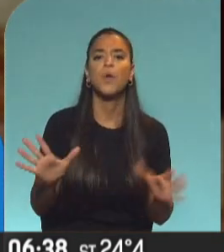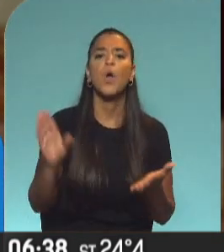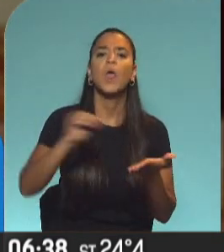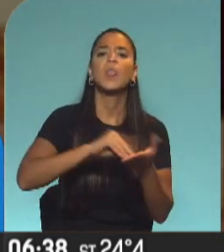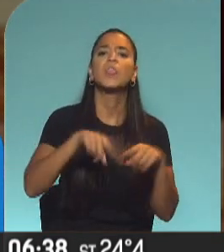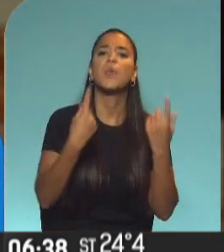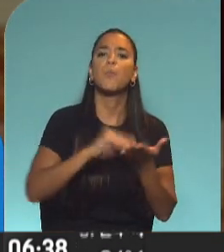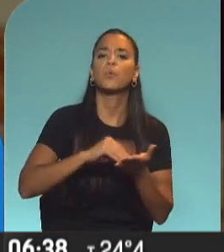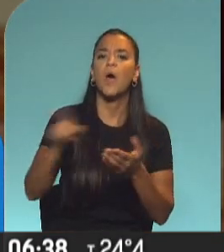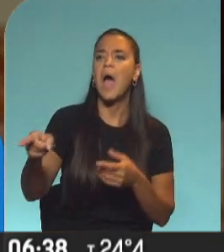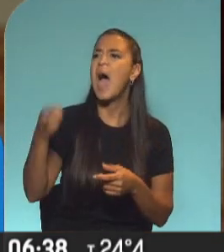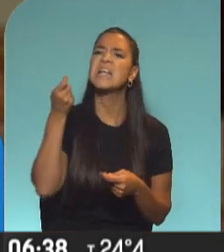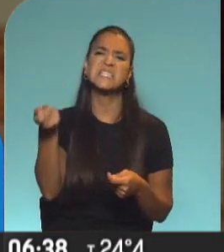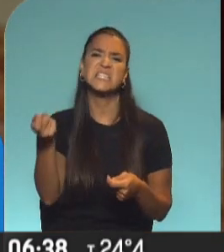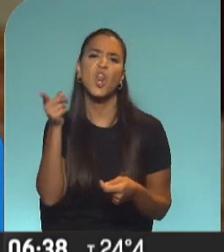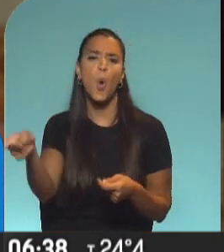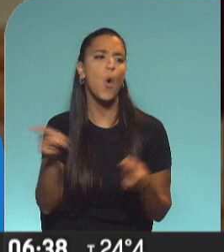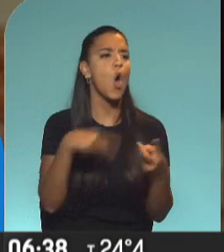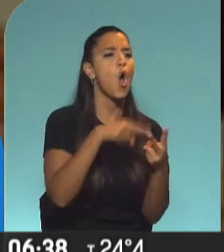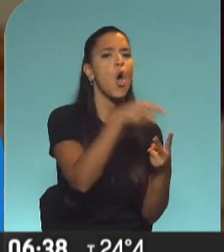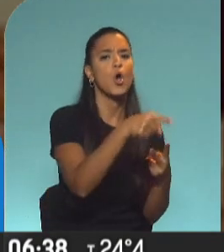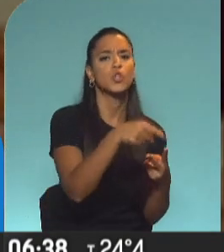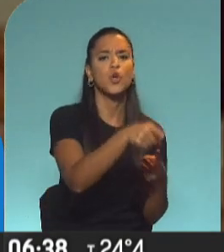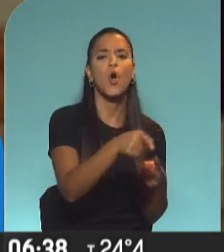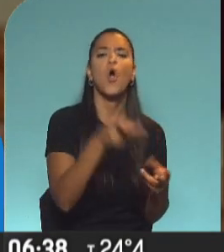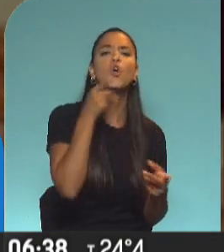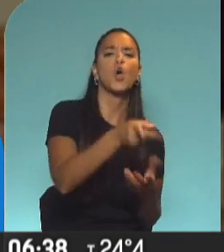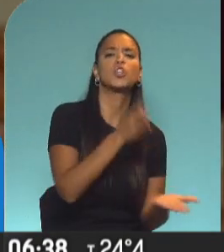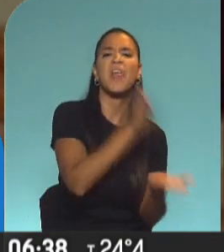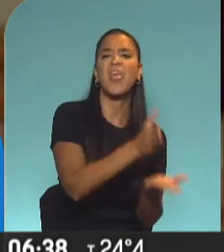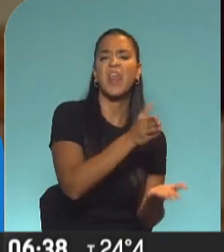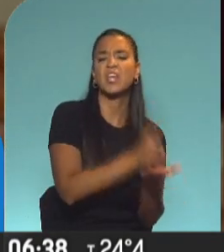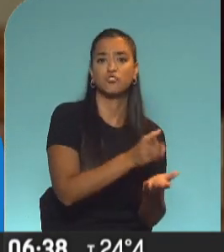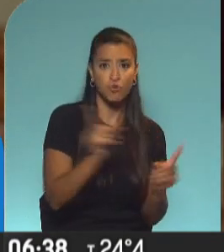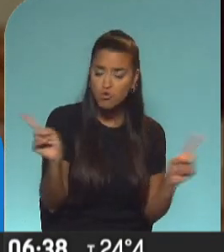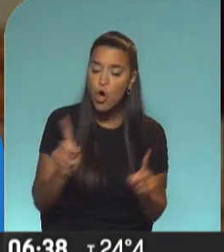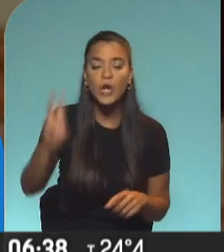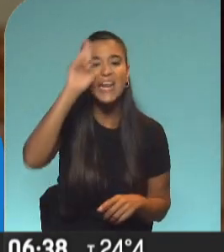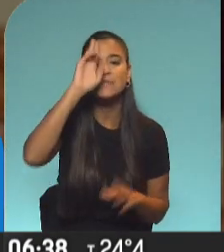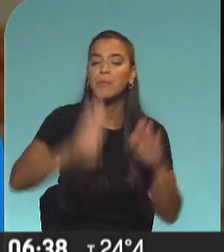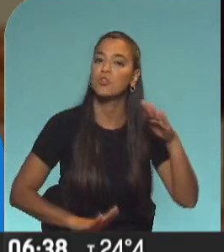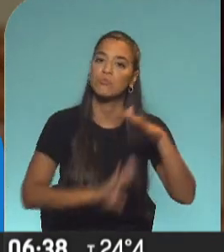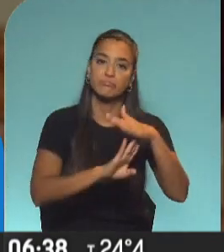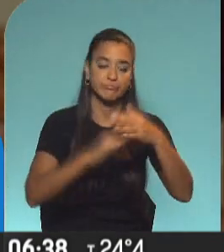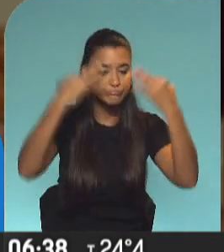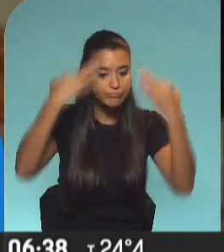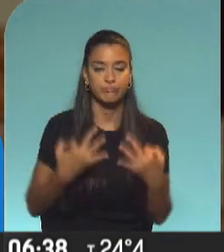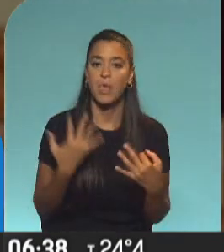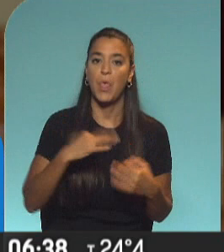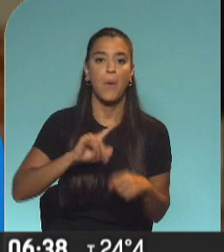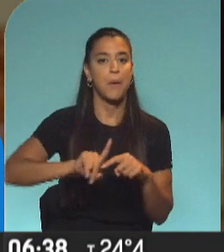diputados calificados de asesinos ni diputados calificados de antiderecho. Que el respeto sea la regla con la cual el